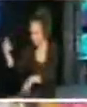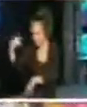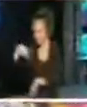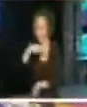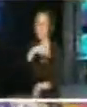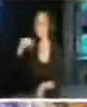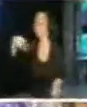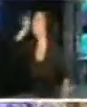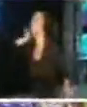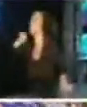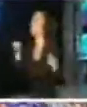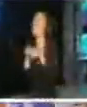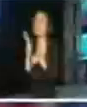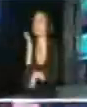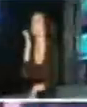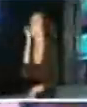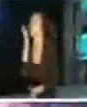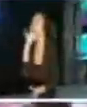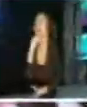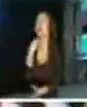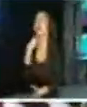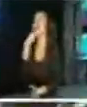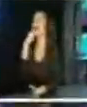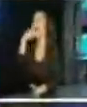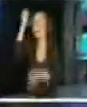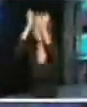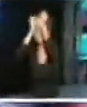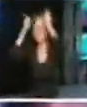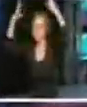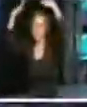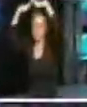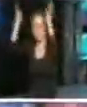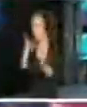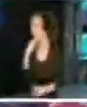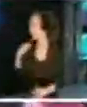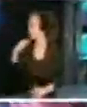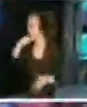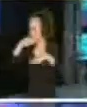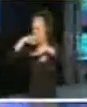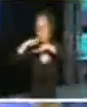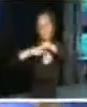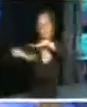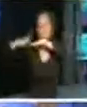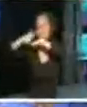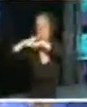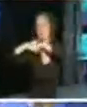Un cuento de hadas, un sueño celestial sobre el mismo mar.